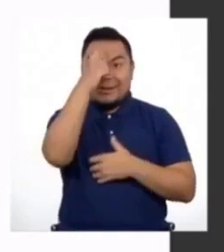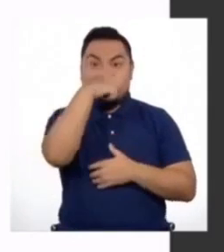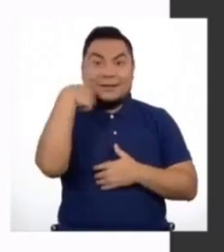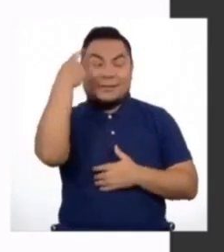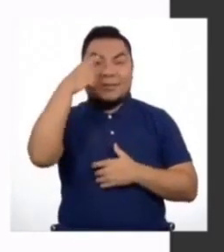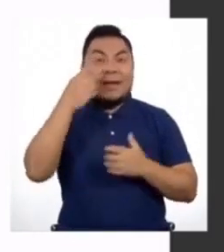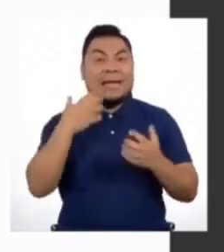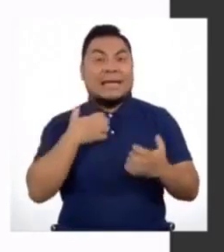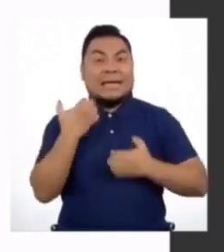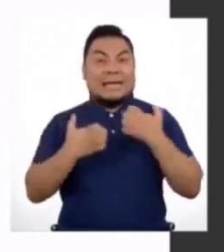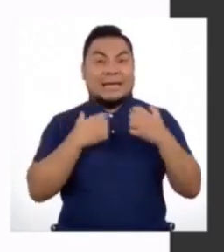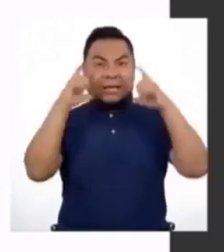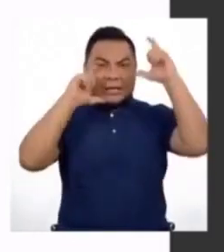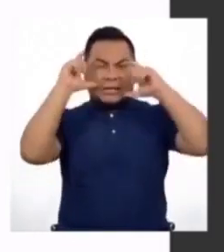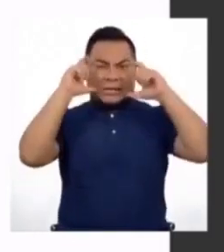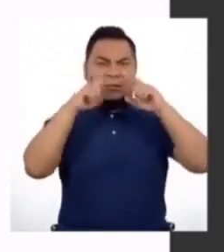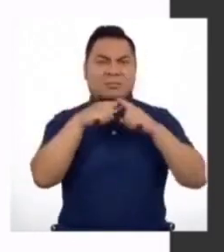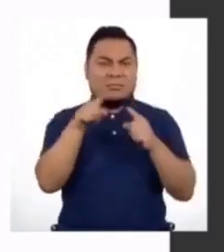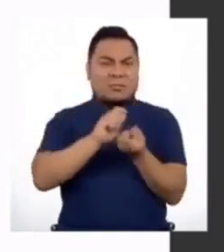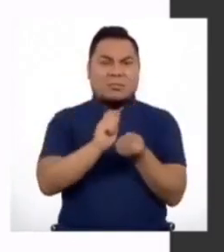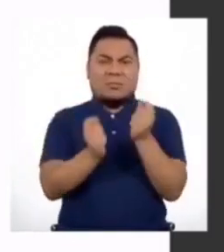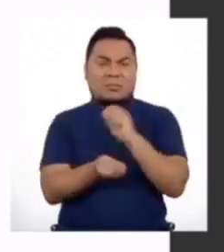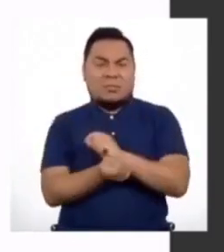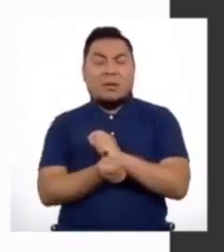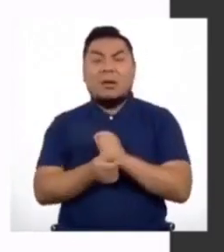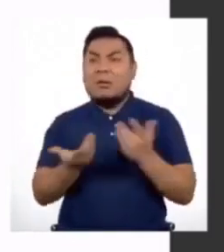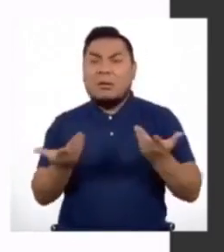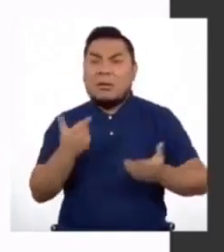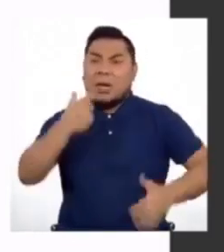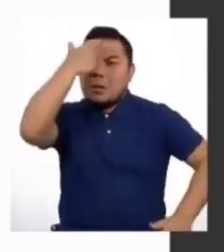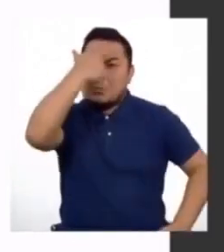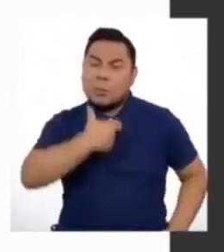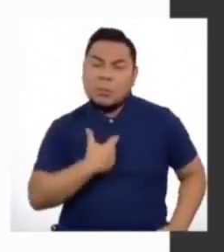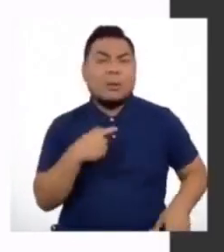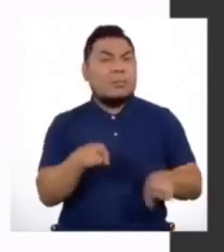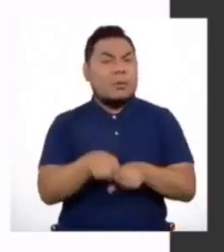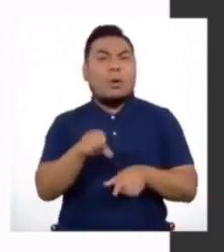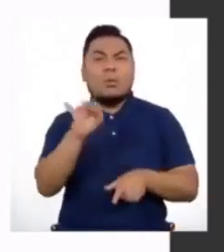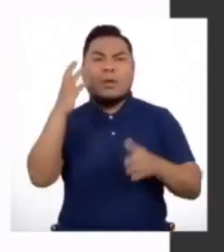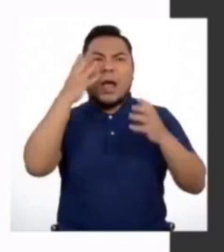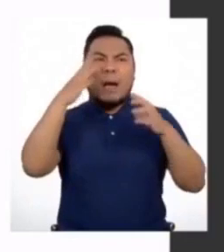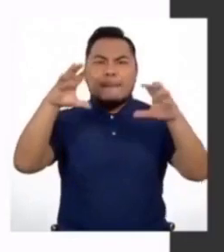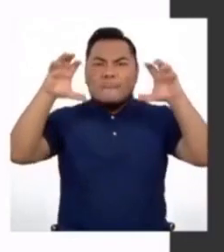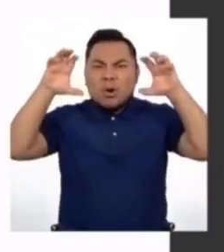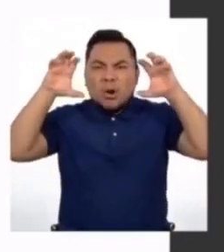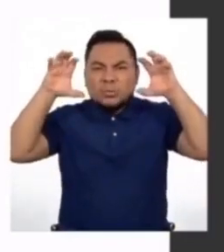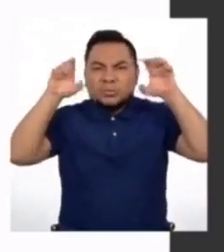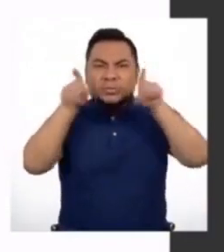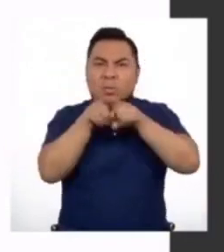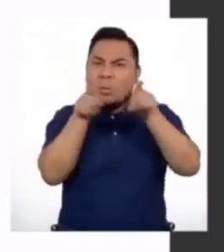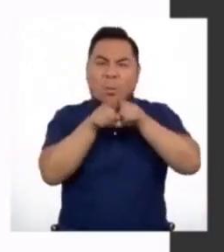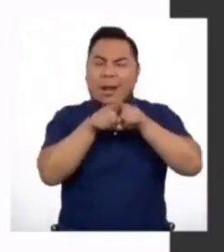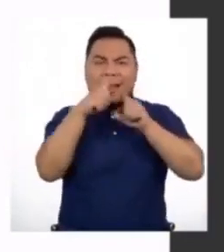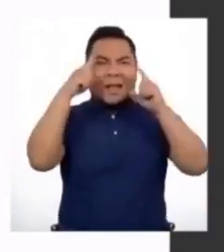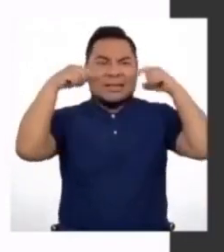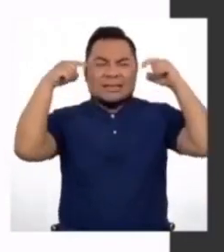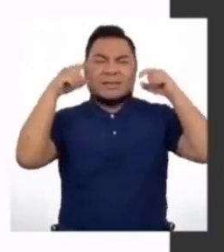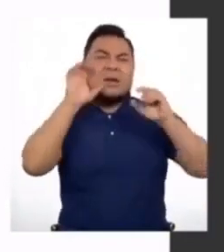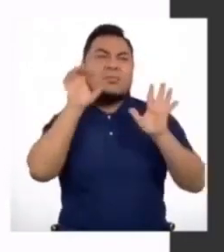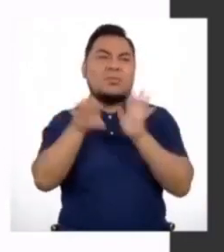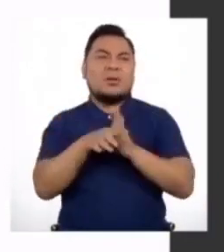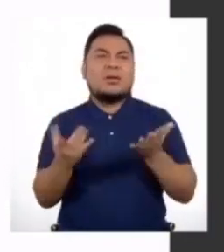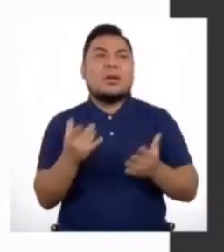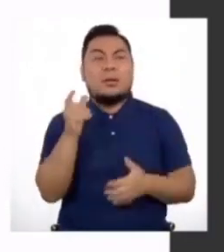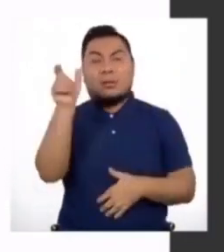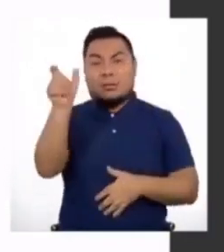expresiones en otro tipo de seres, no necesariamente seres humanos, sino también monstruos, o por ejemplo